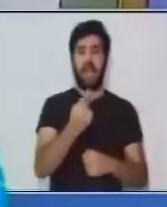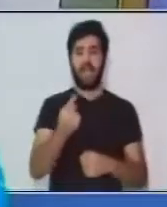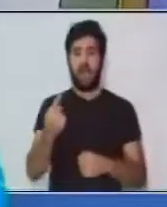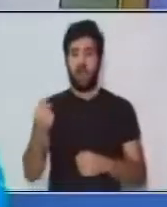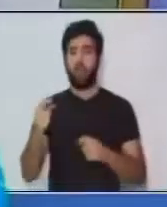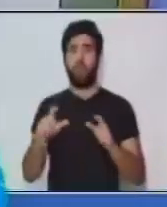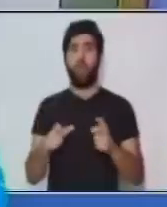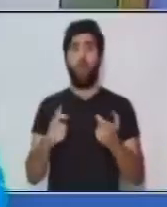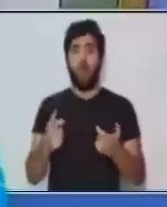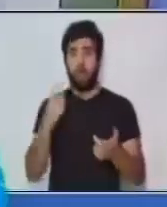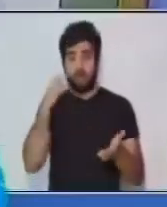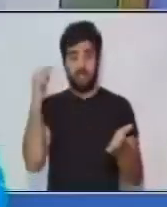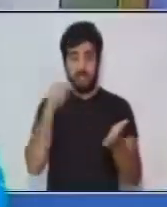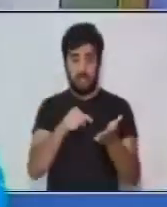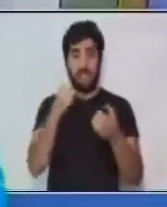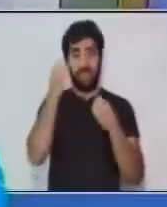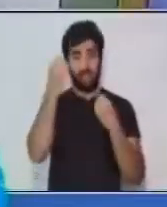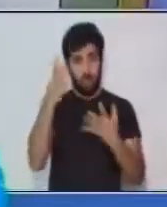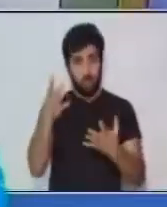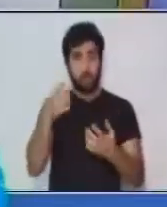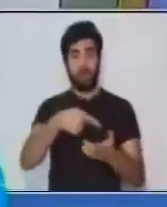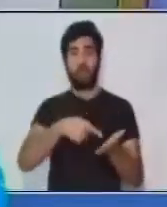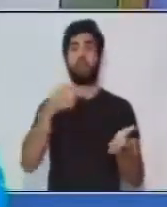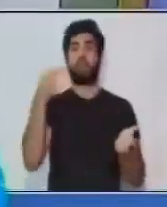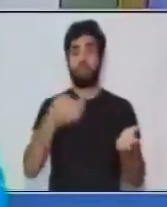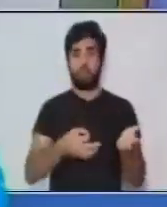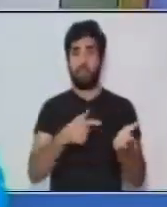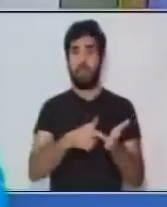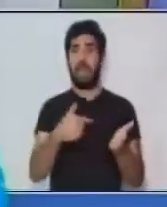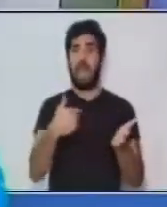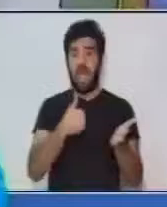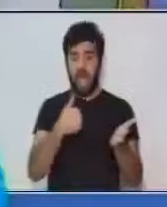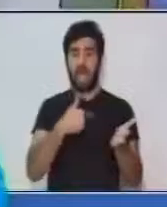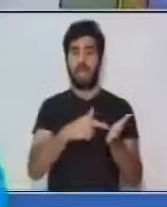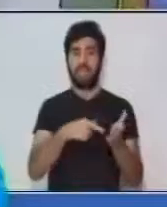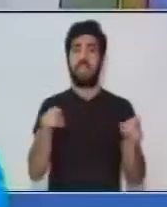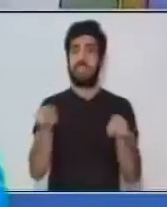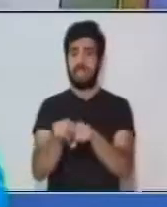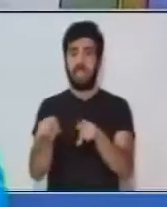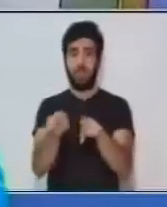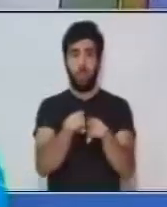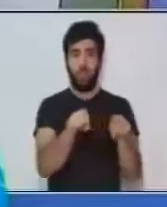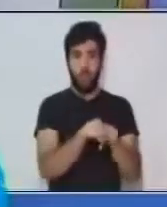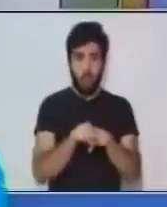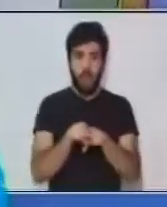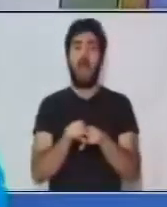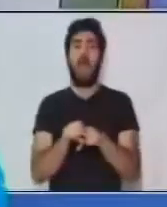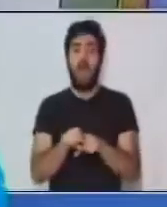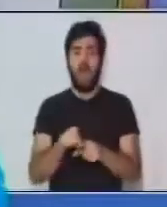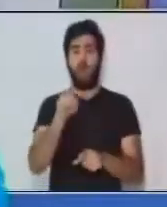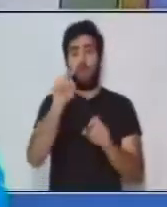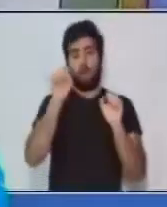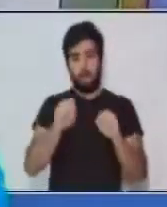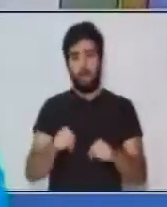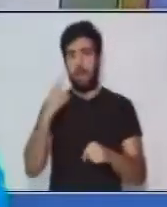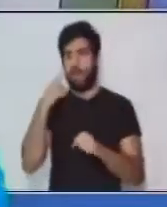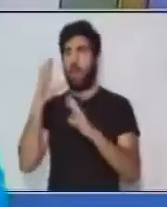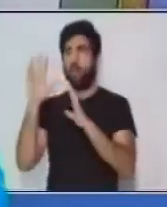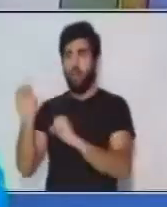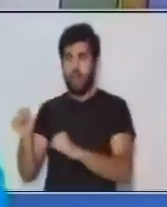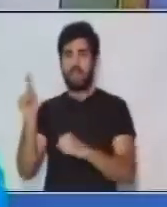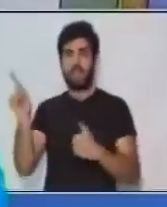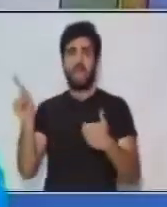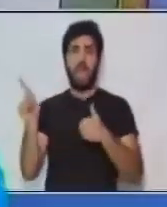determinar si la información tiene casi la misma similitud o es simplemente igual, usted puede darse cuenta de que sí es